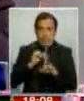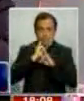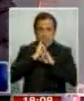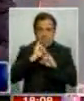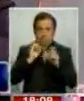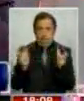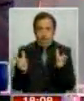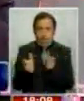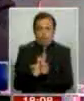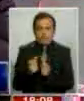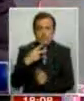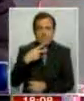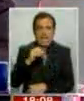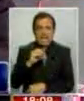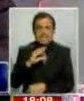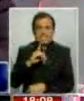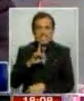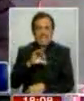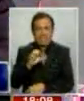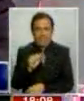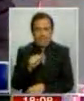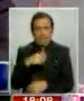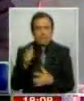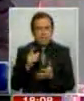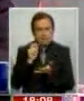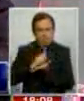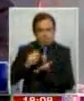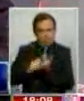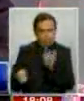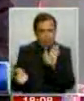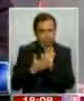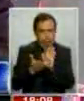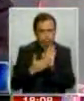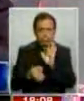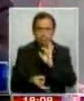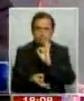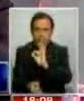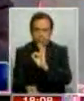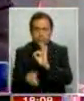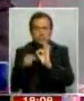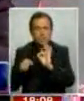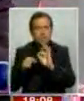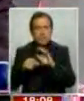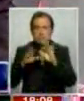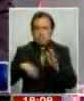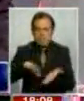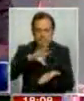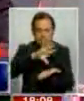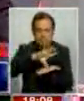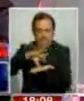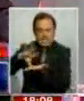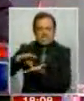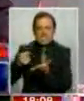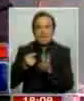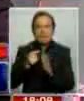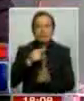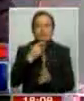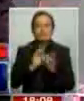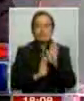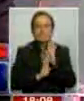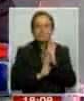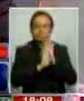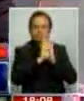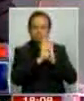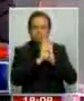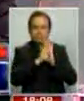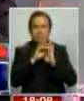Comisión de Hacienda, la hemos dejado por escrito, y lo que hemos dicho es exactamente lo que está pasando en los países desarrollados. ¿Qué está pasando en los países